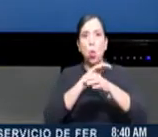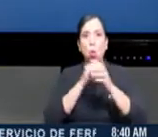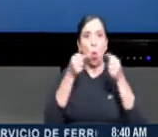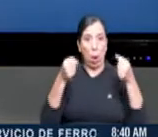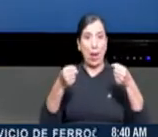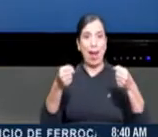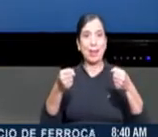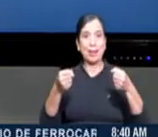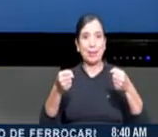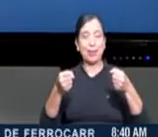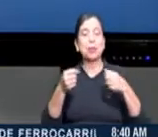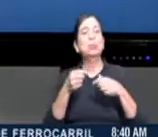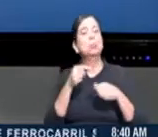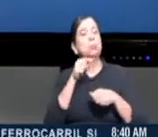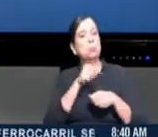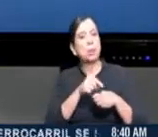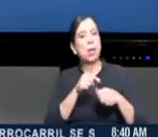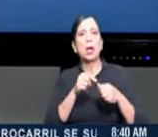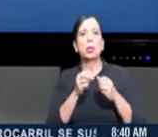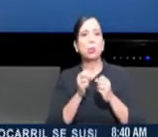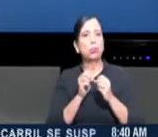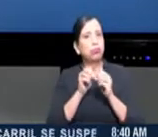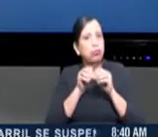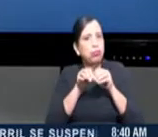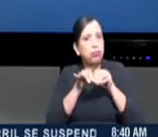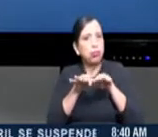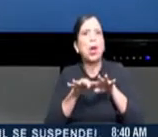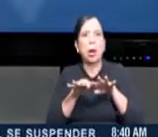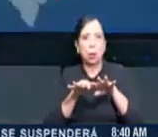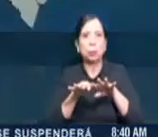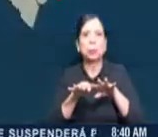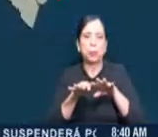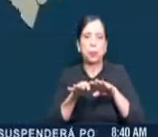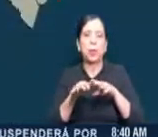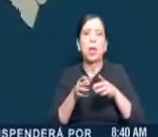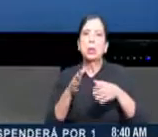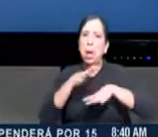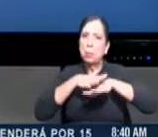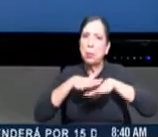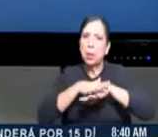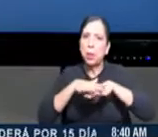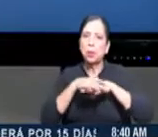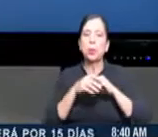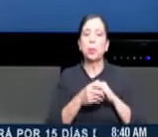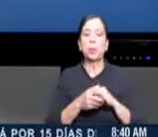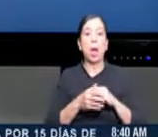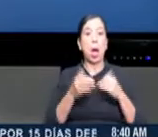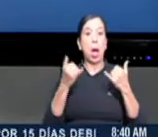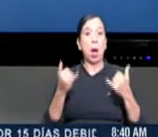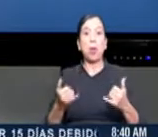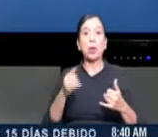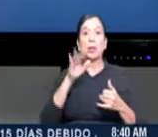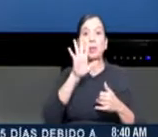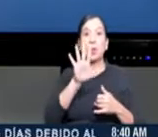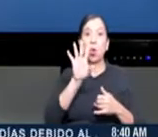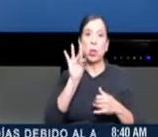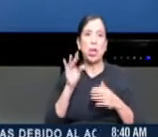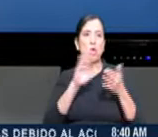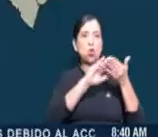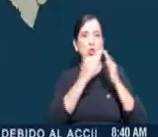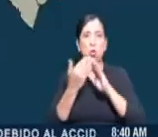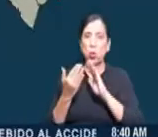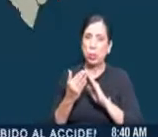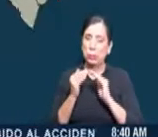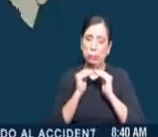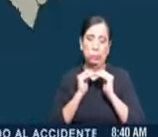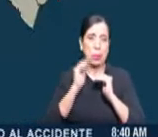indicó ese brote, el cual está en resolución. Actualmente hay 58 corregimientos con más